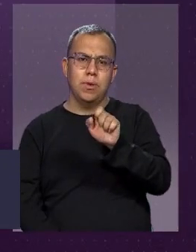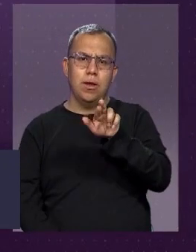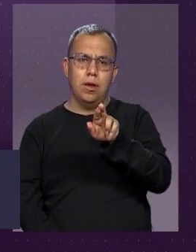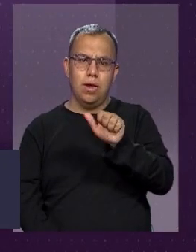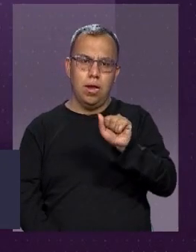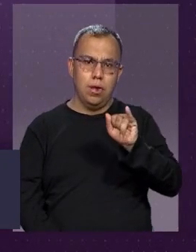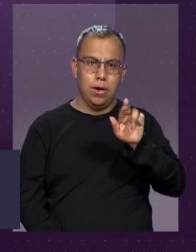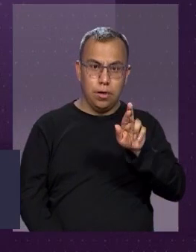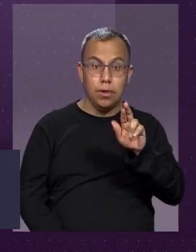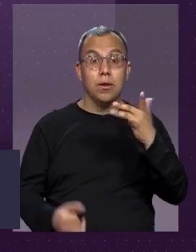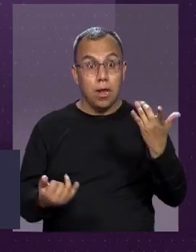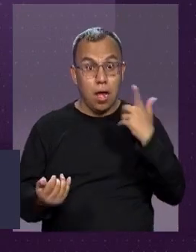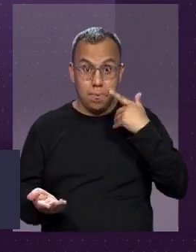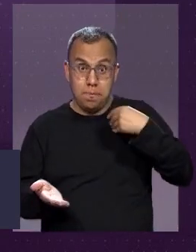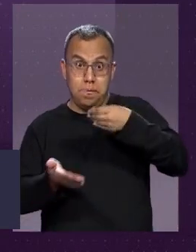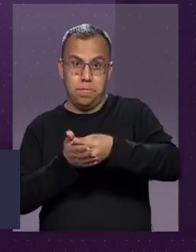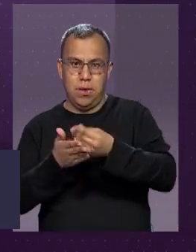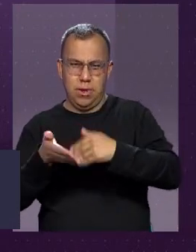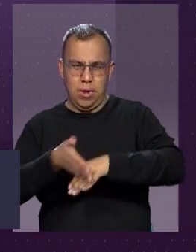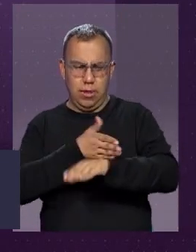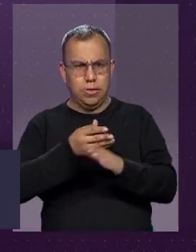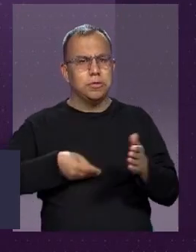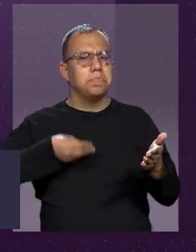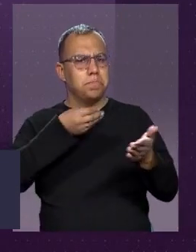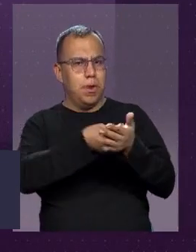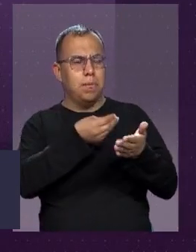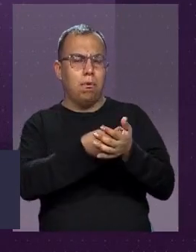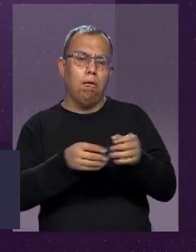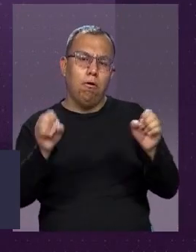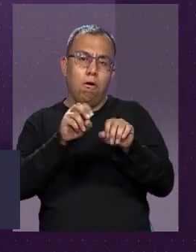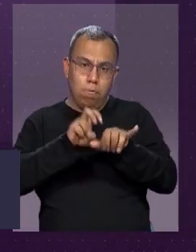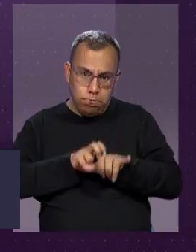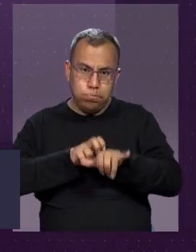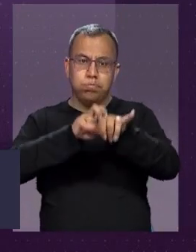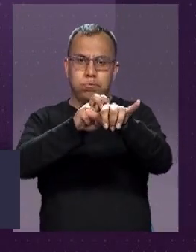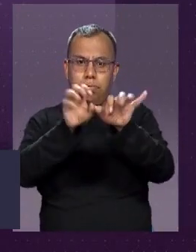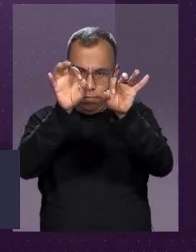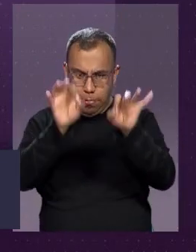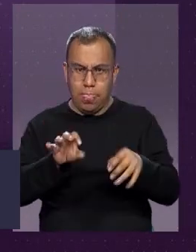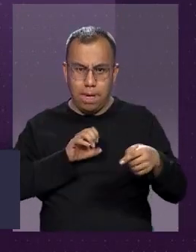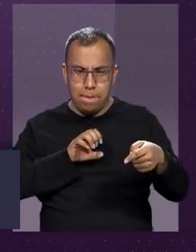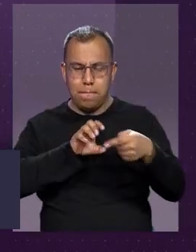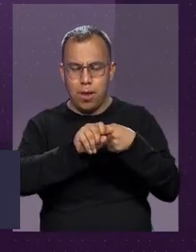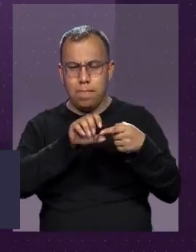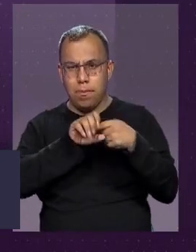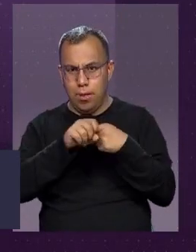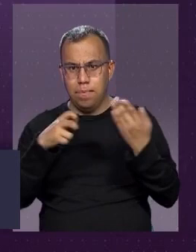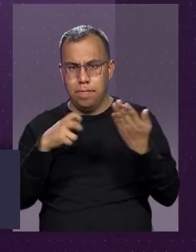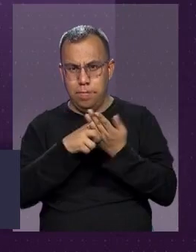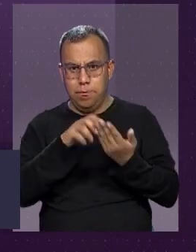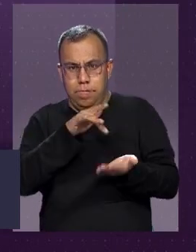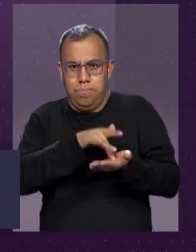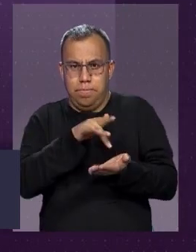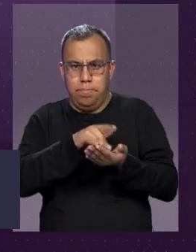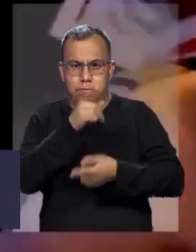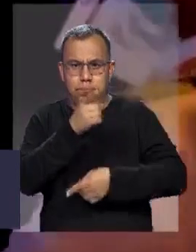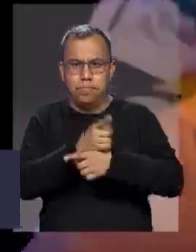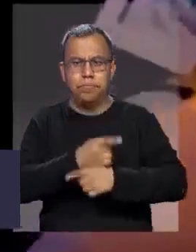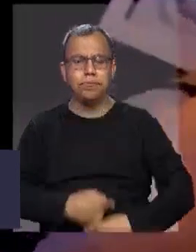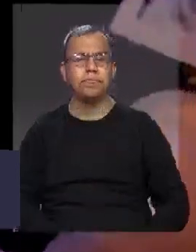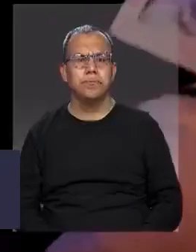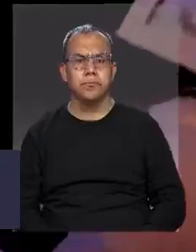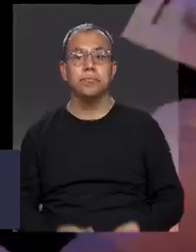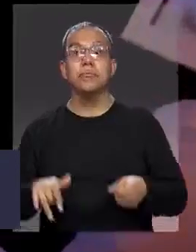se les reembolsen los tiquetes de los vuelos cancelados o se les permita volar a quienes tengan reservas y tiquetes pendientes de ejecutar.